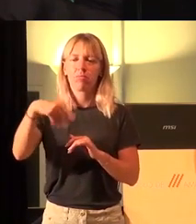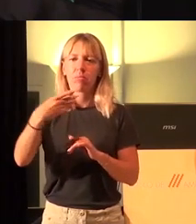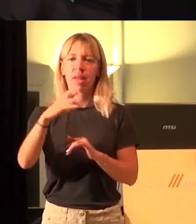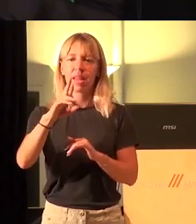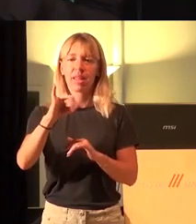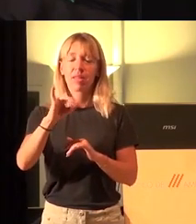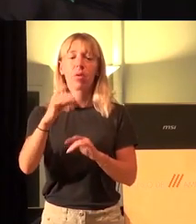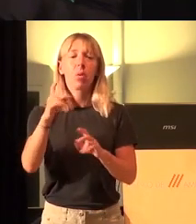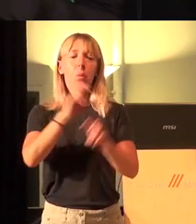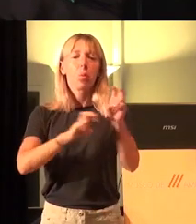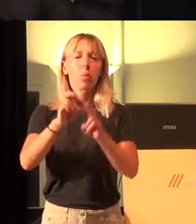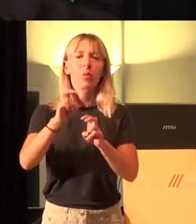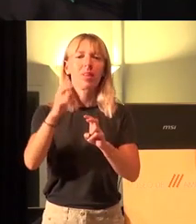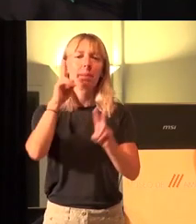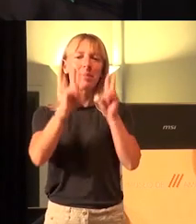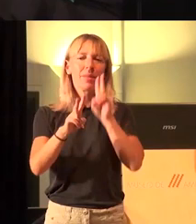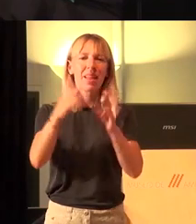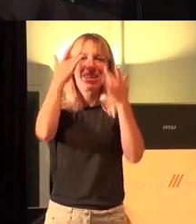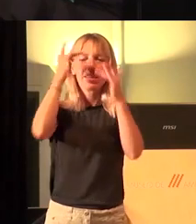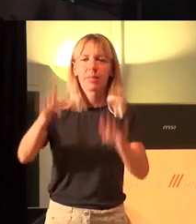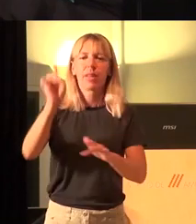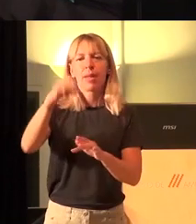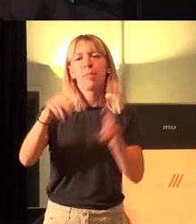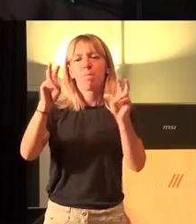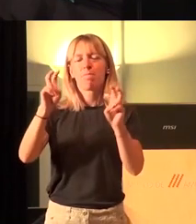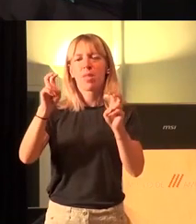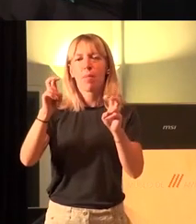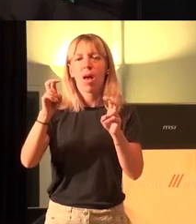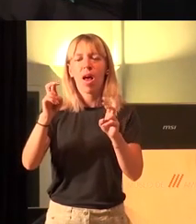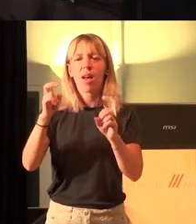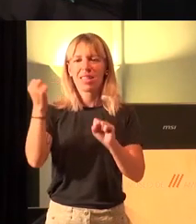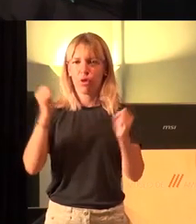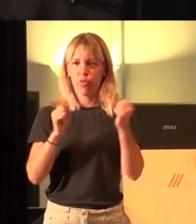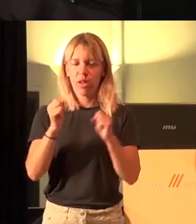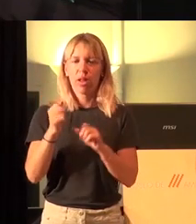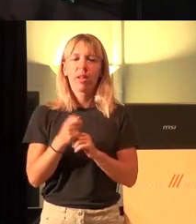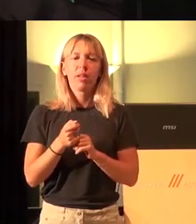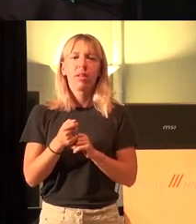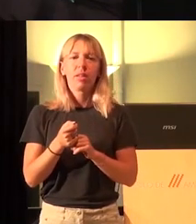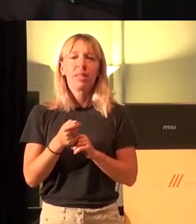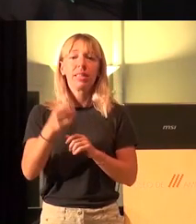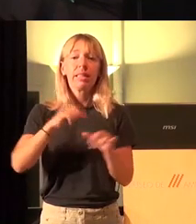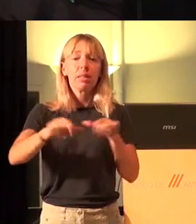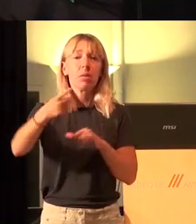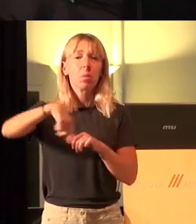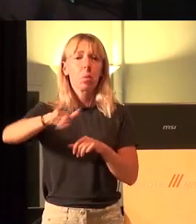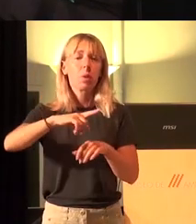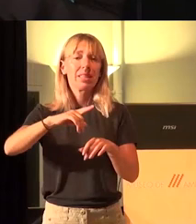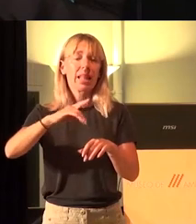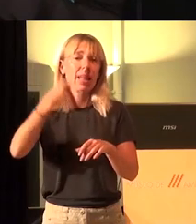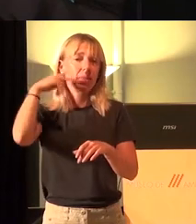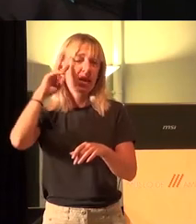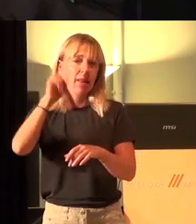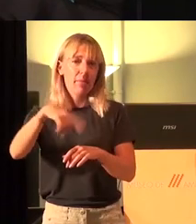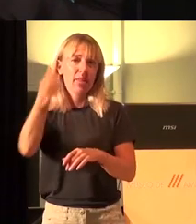que busca es visibilizar y sensibilizar acerca de la esquizofrenia. Desde vuestra experiencia y teniendo en